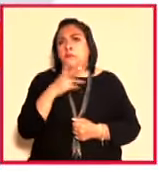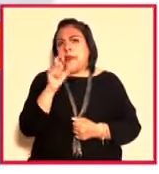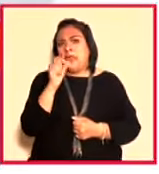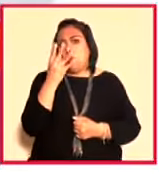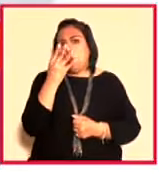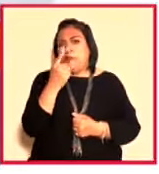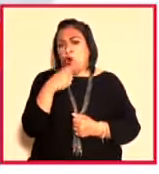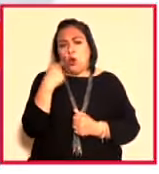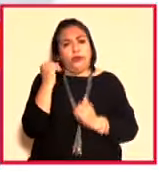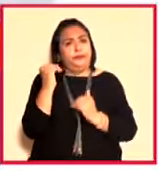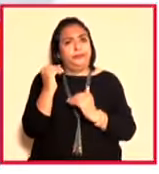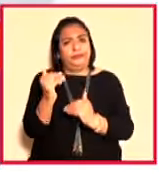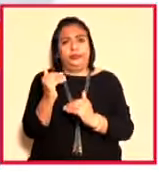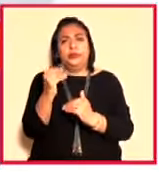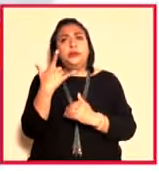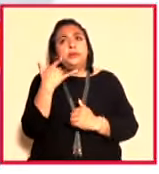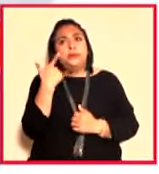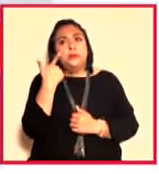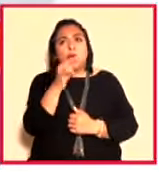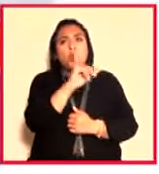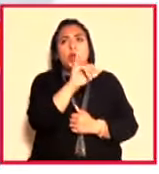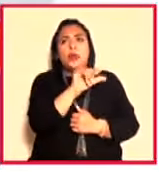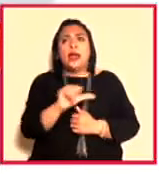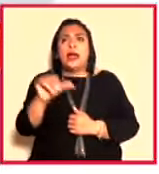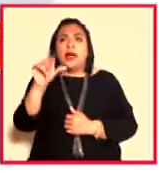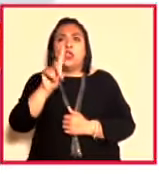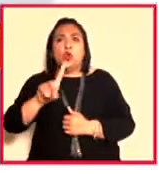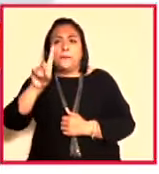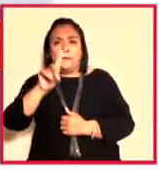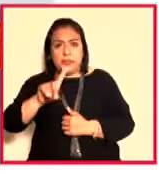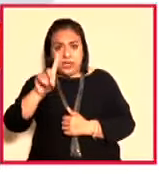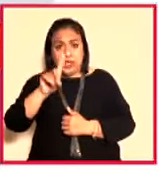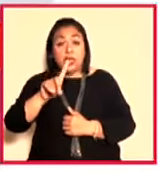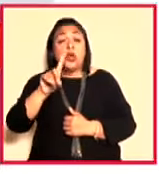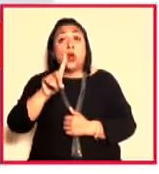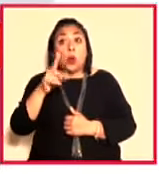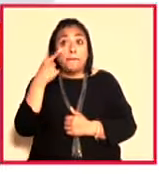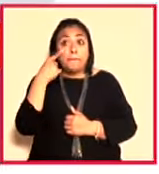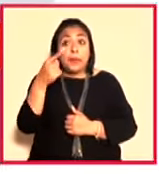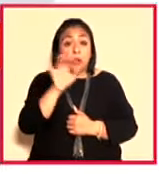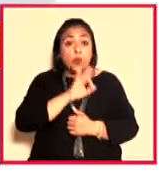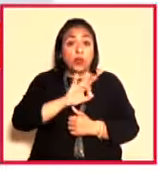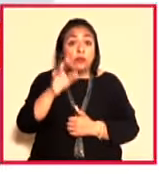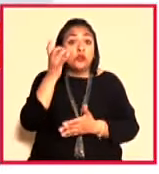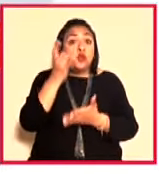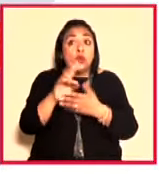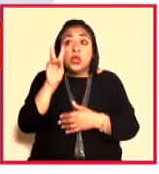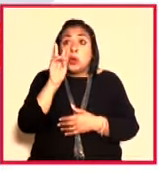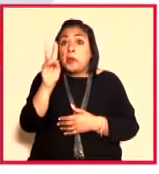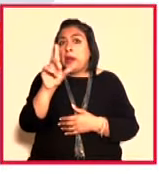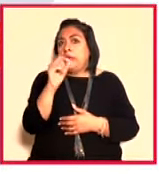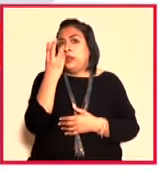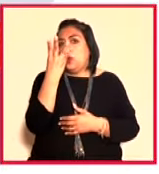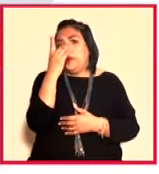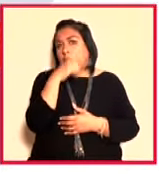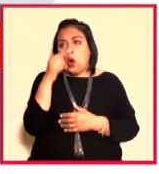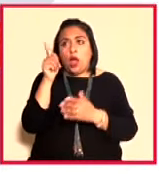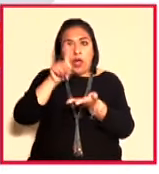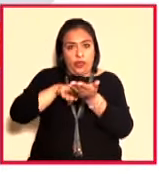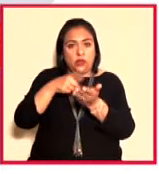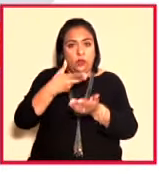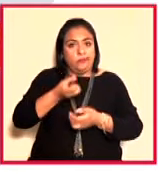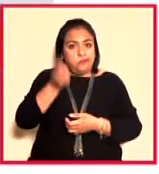películas, efectivamente de jueves a domingo las estamos poniendo, pero solo las puedes ver durante 24 horas, entonces uno sí